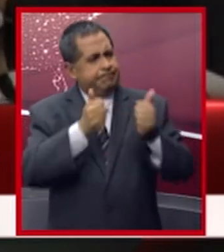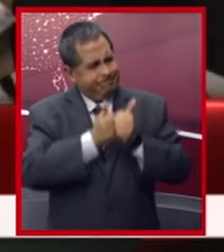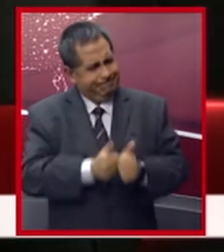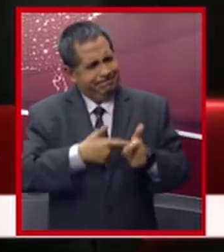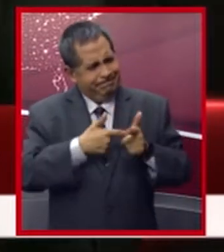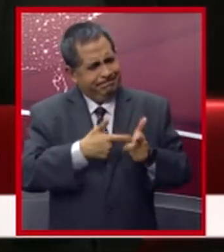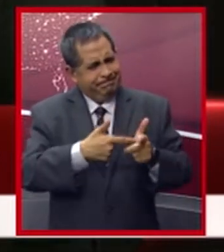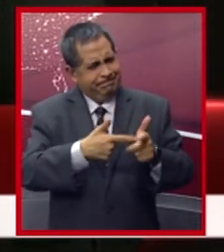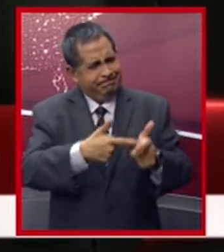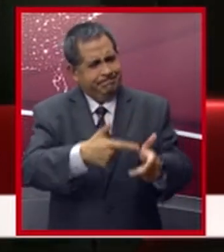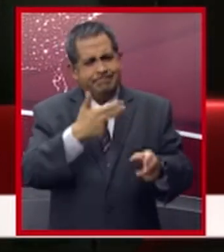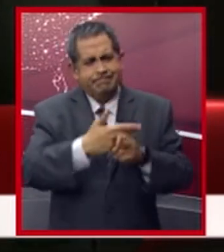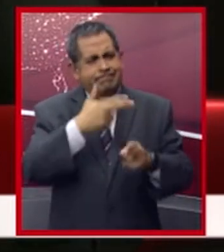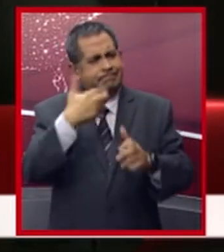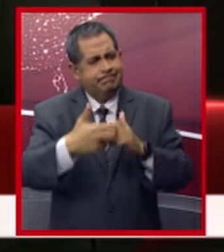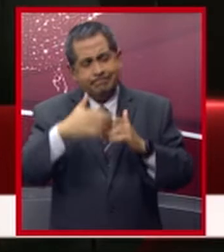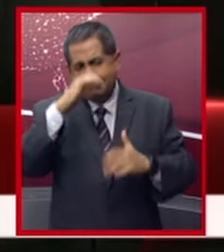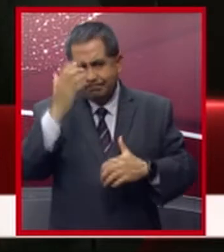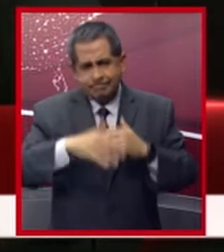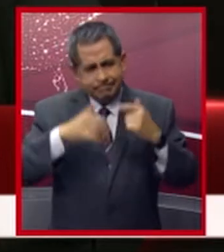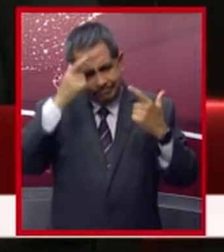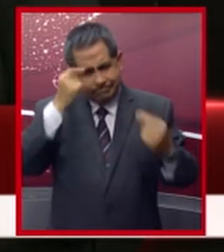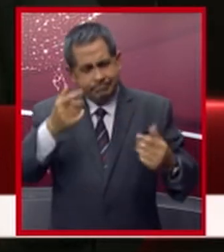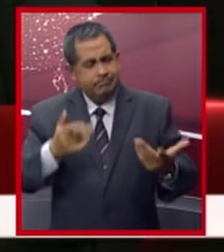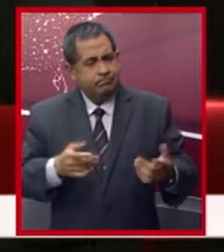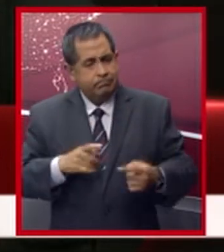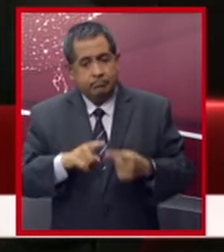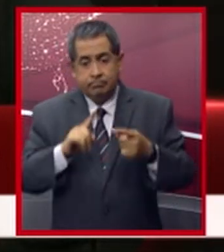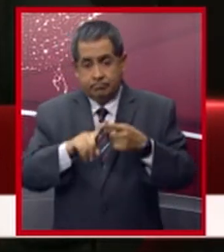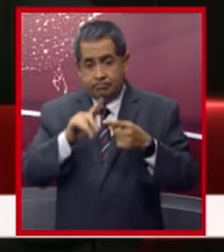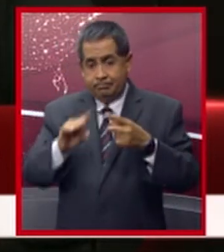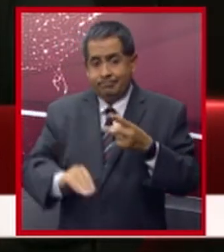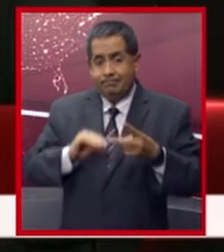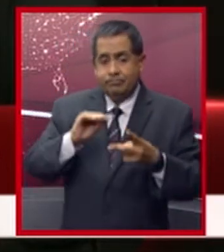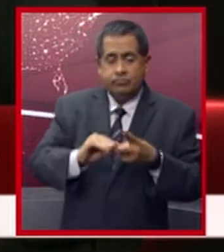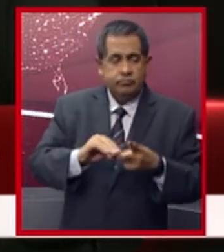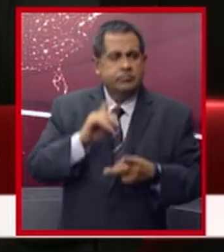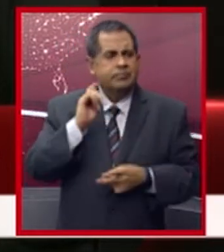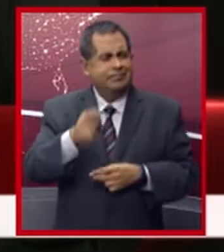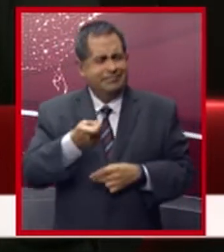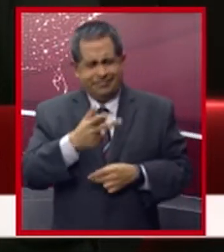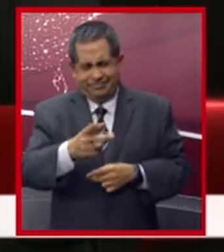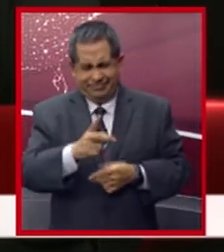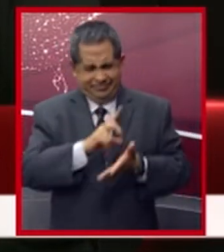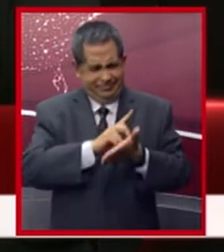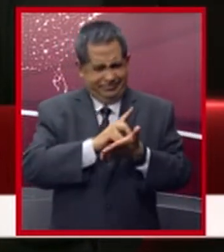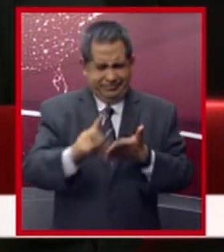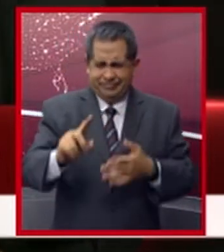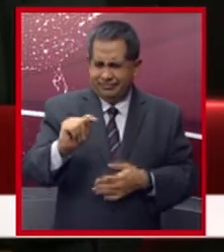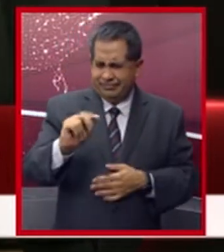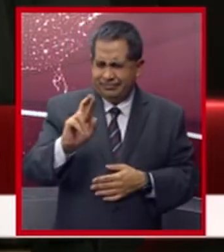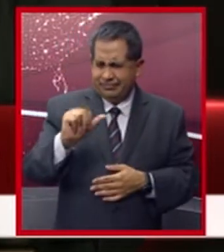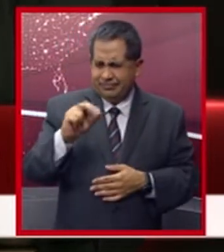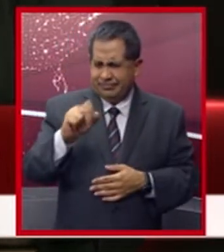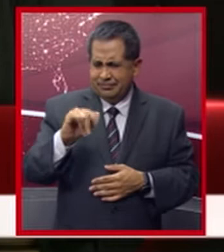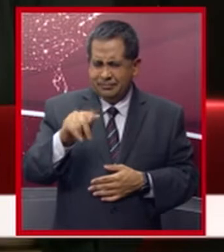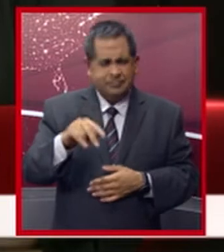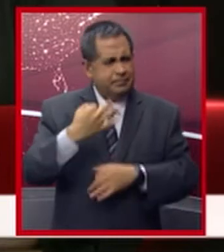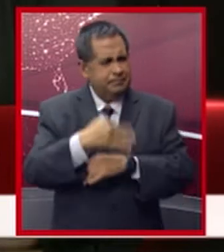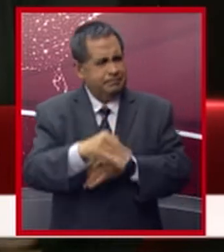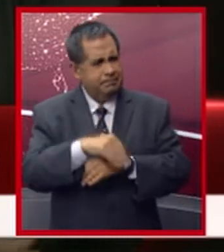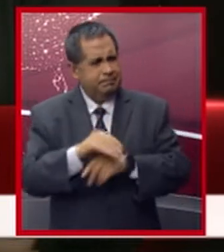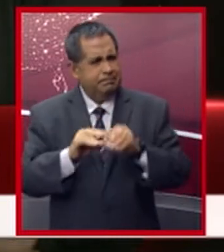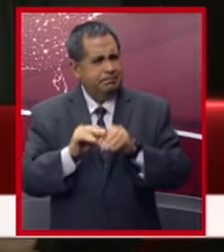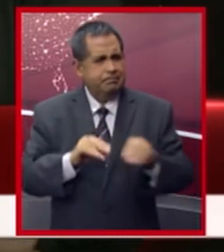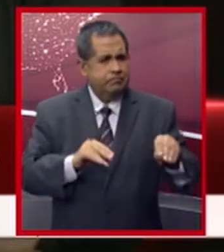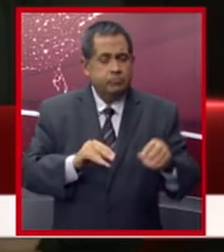nacional. Pero se incorpora el derecho de tránsito a la ley. Okay. Los estudiantes ya no